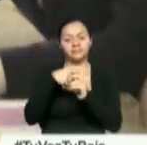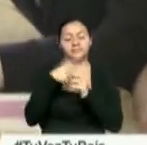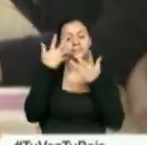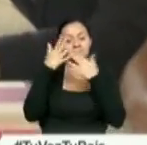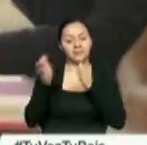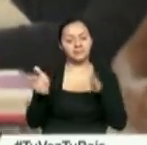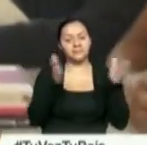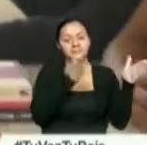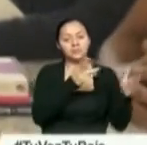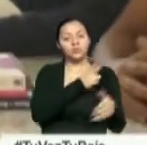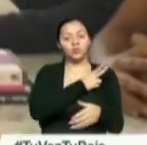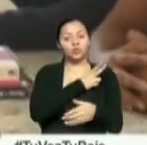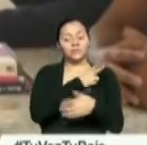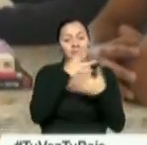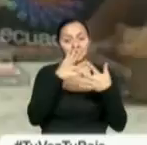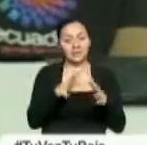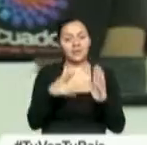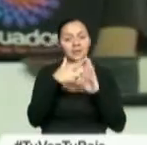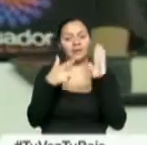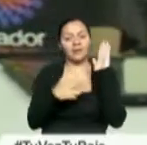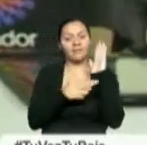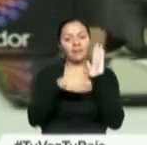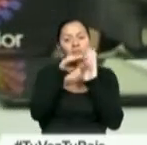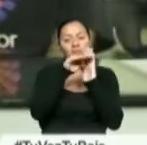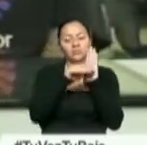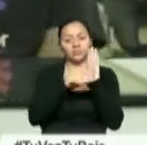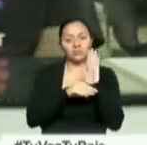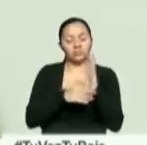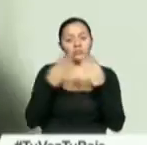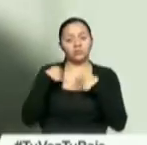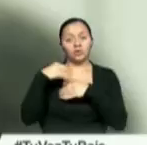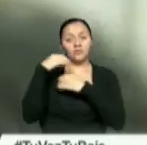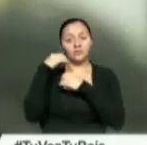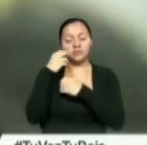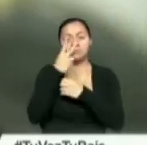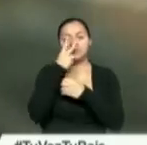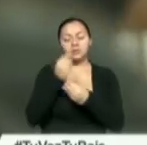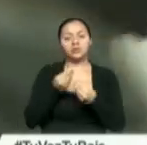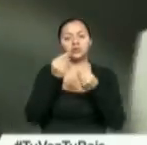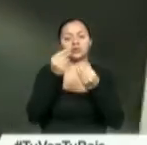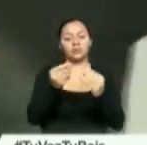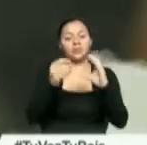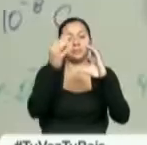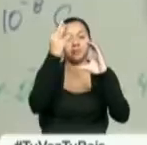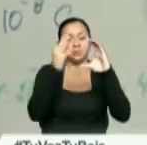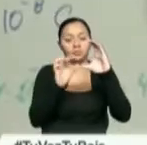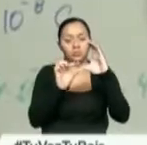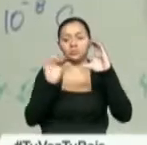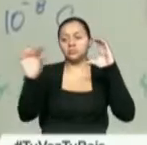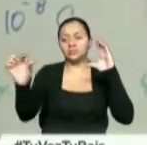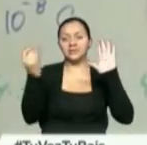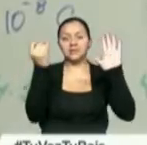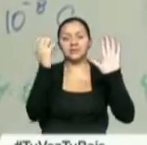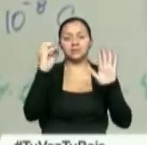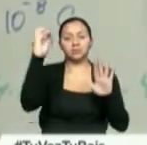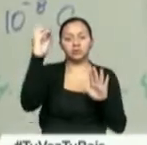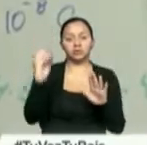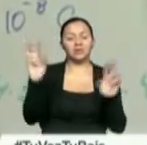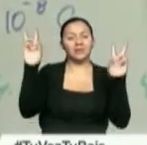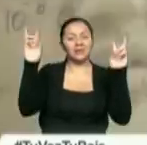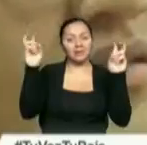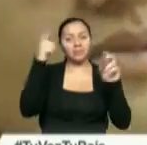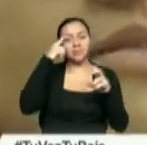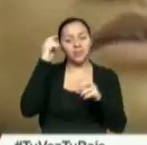universidades se encuentran reglamentadas para que de manera obligatoria asignen el 6 por ciento de sus presupuestos a la generación de redes de